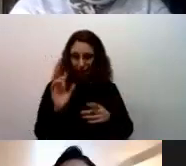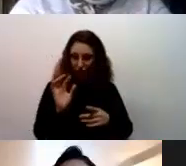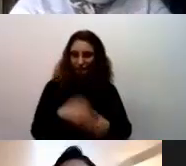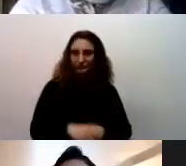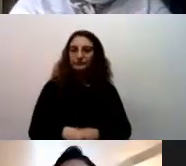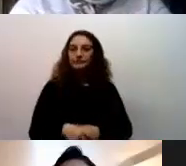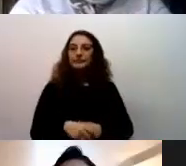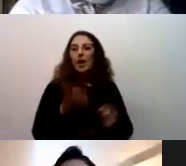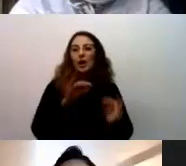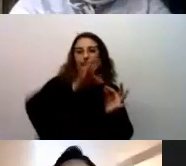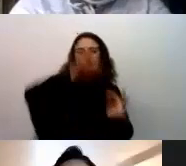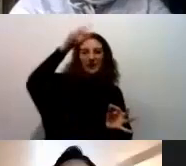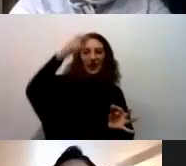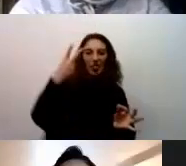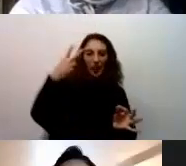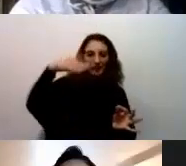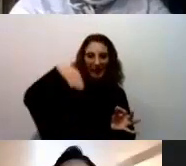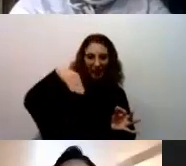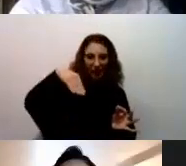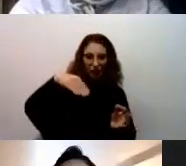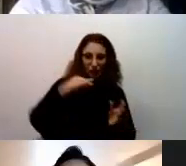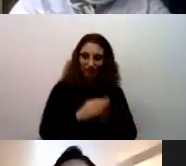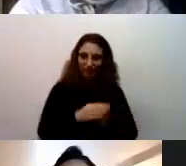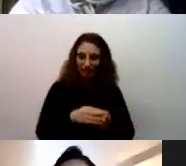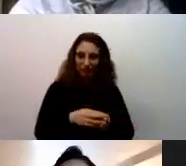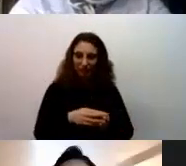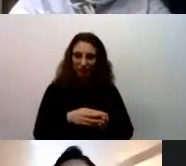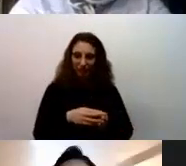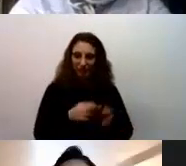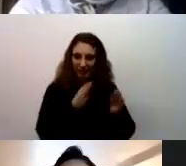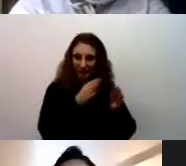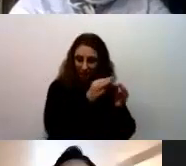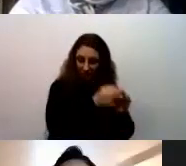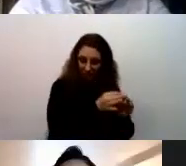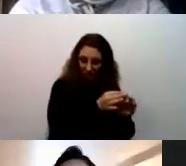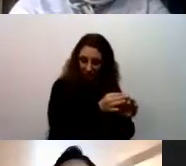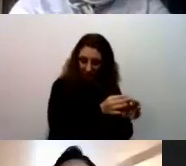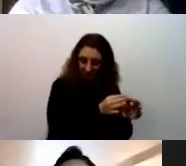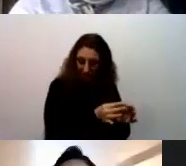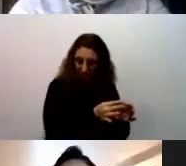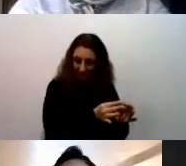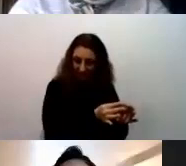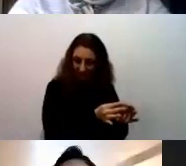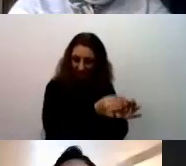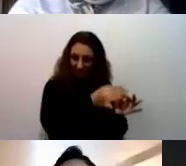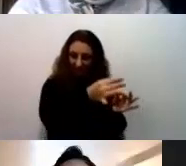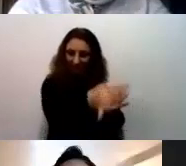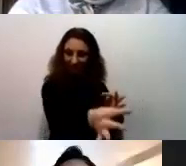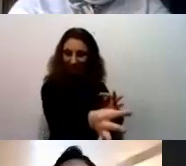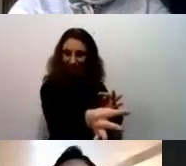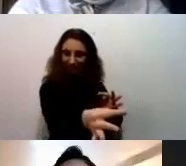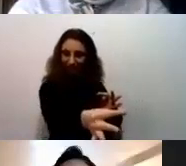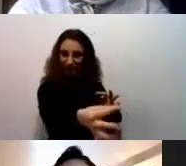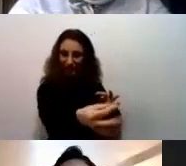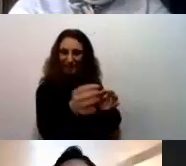2 metros de altura y del principio de la vereda y el ancho tiene que tener un